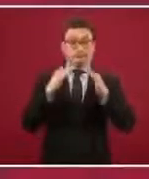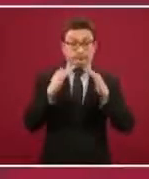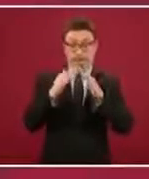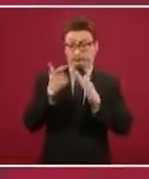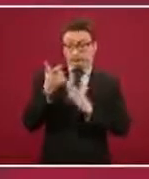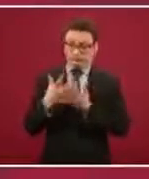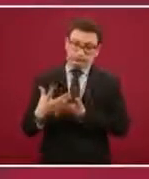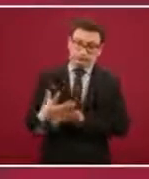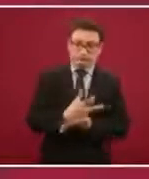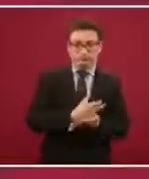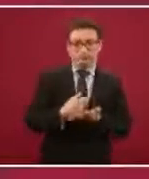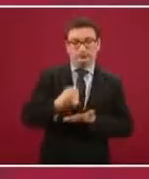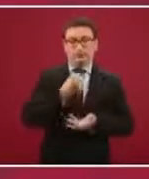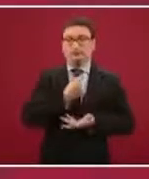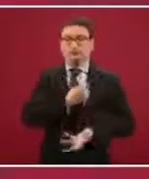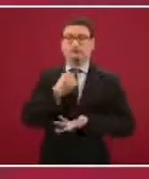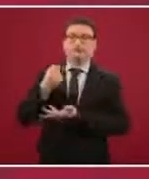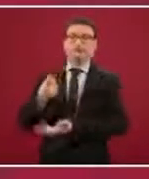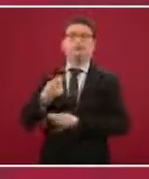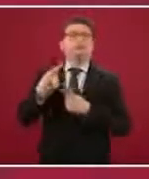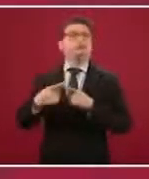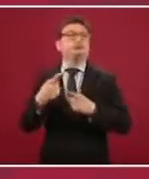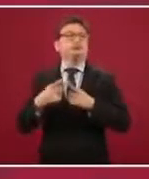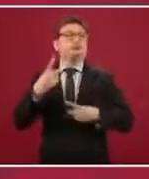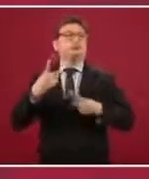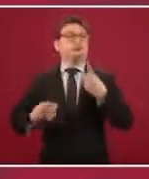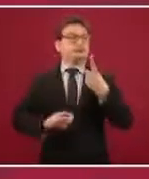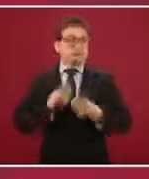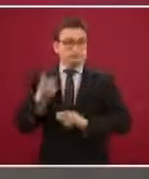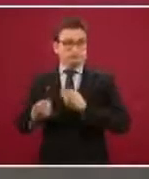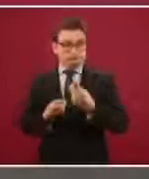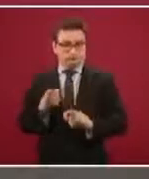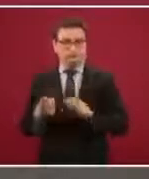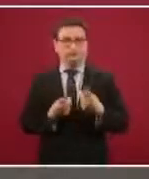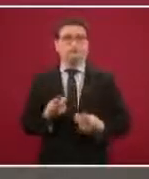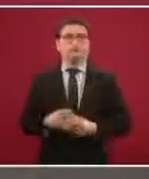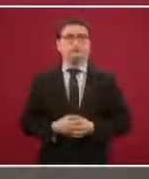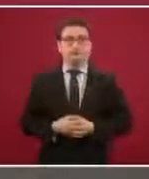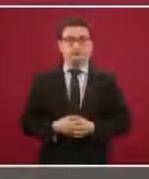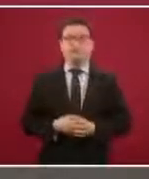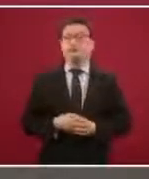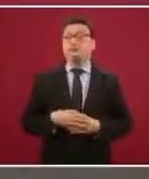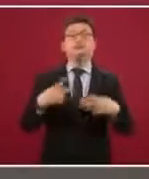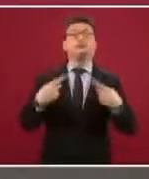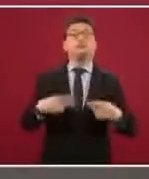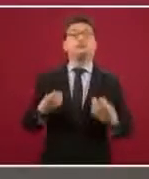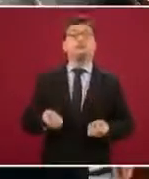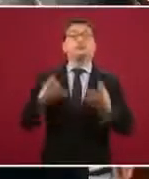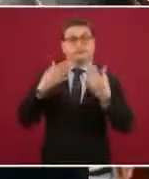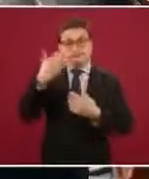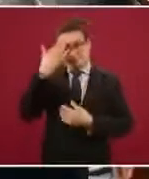dinero a los deportistas y si sabemos a cuántos